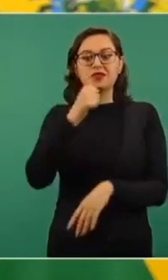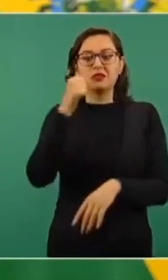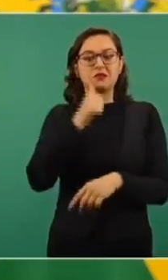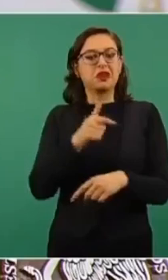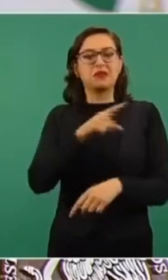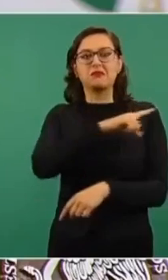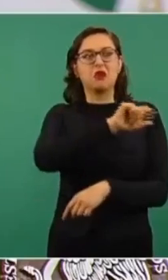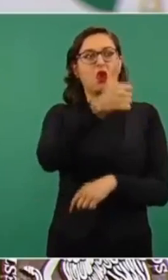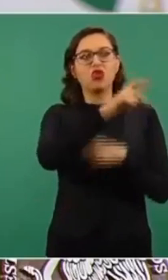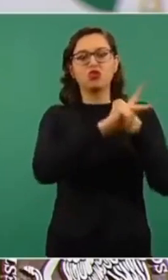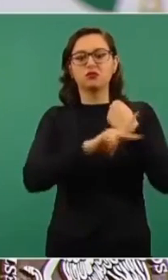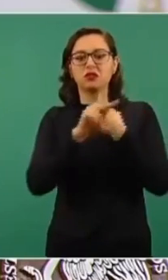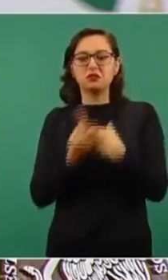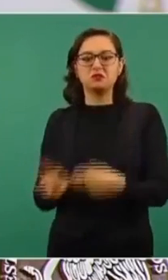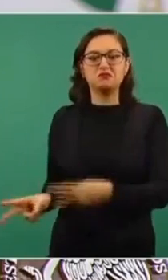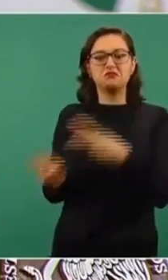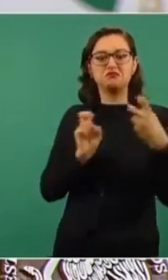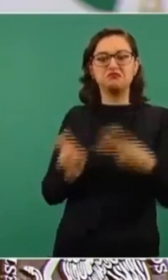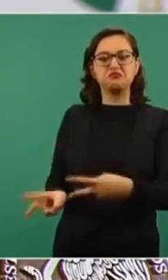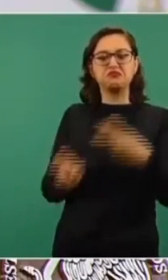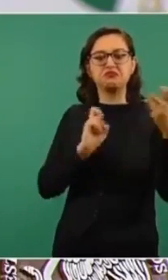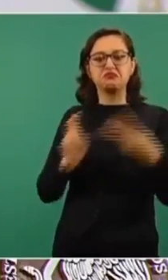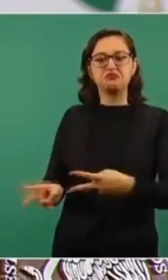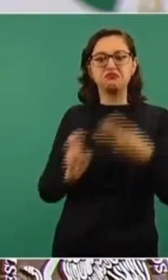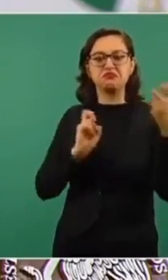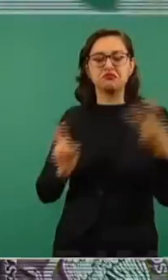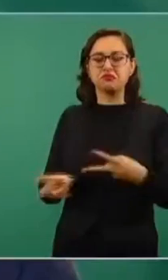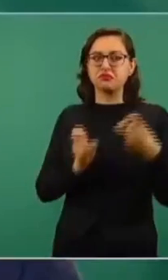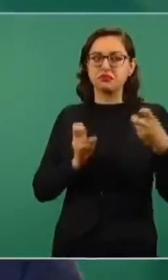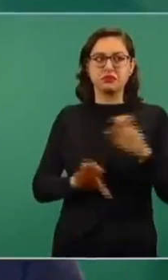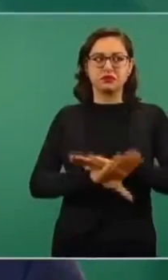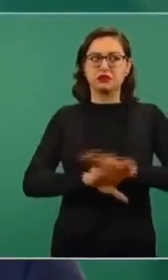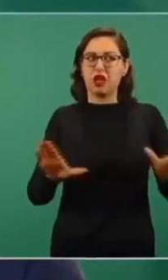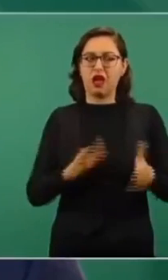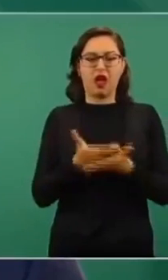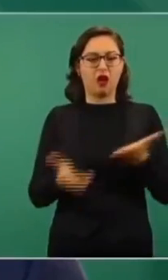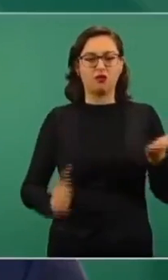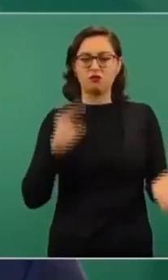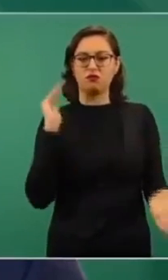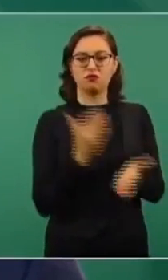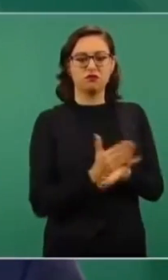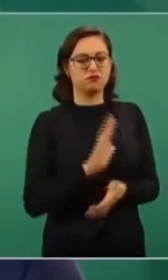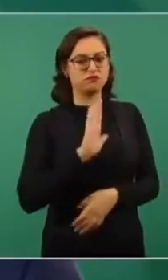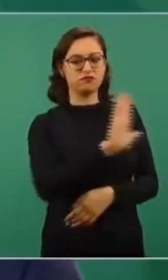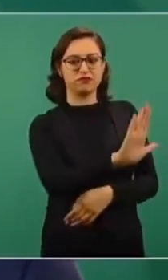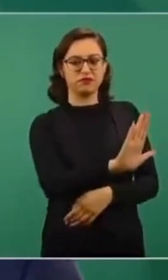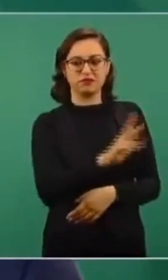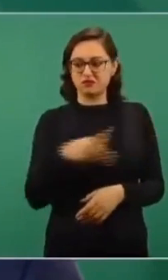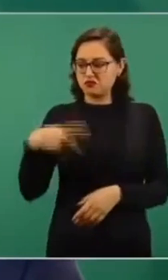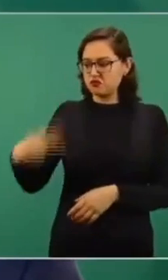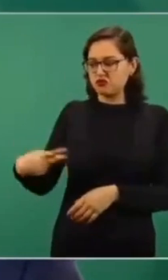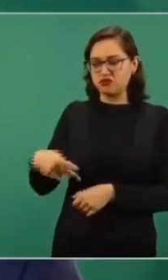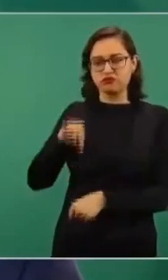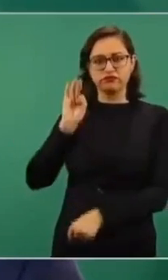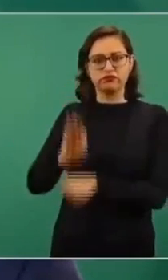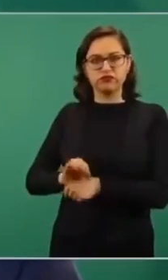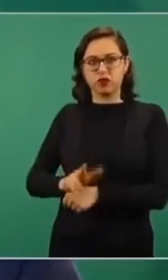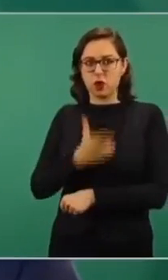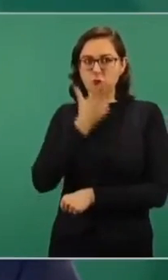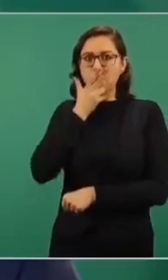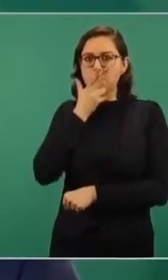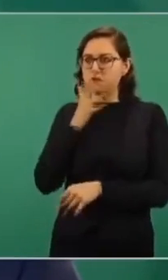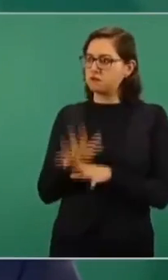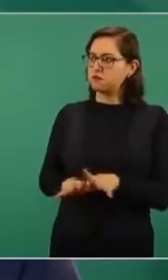Y justamente nuestro modelo ha puesto fin a ese saqueo de nuestros recursos naturales, y el Estado es el que lo hace y